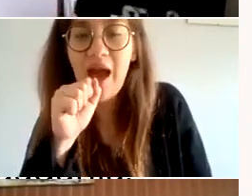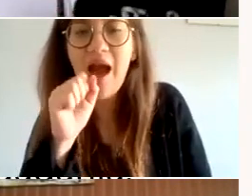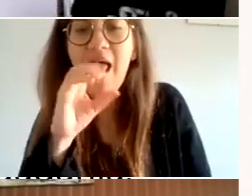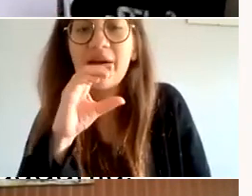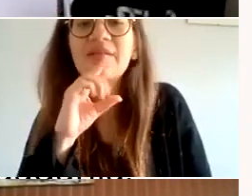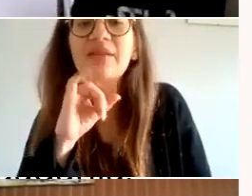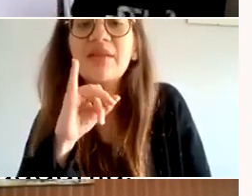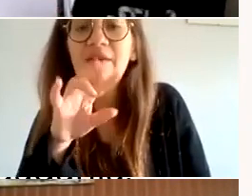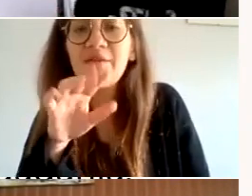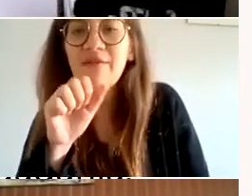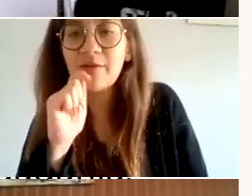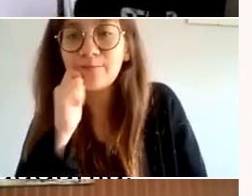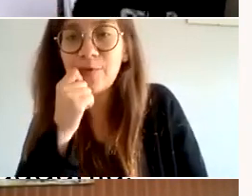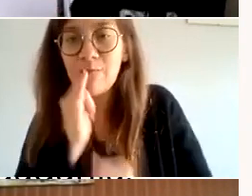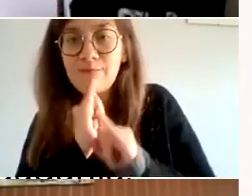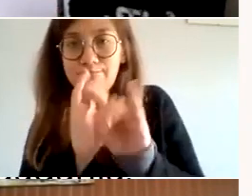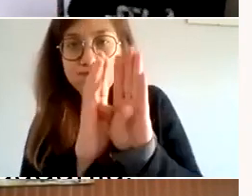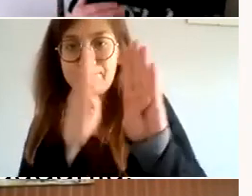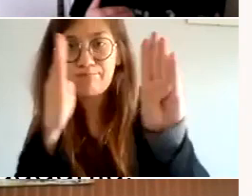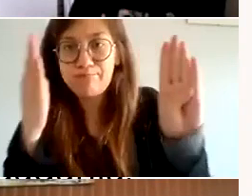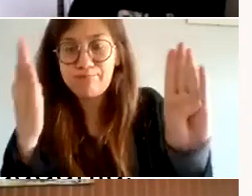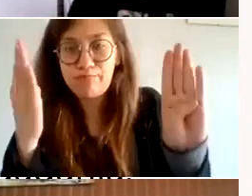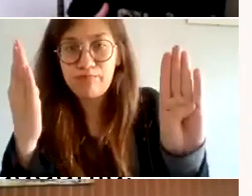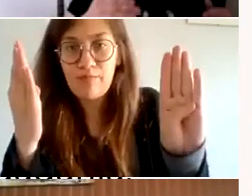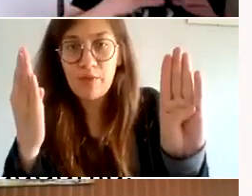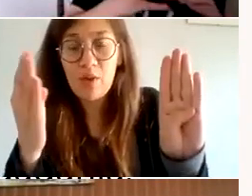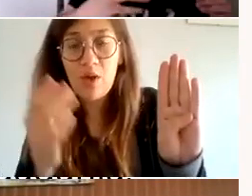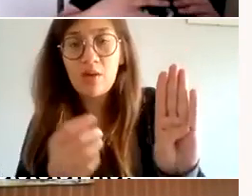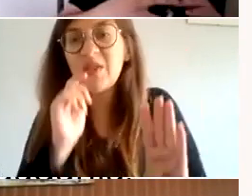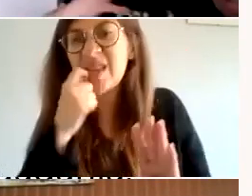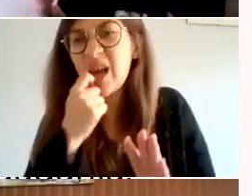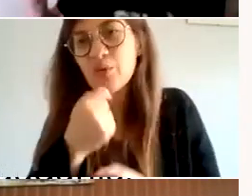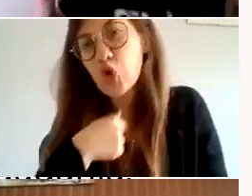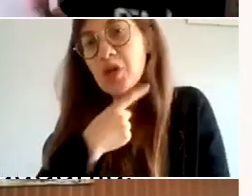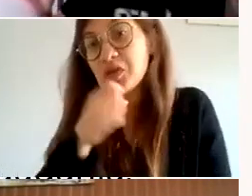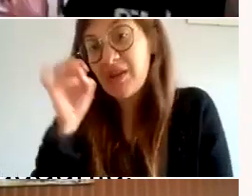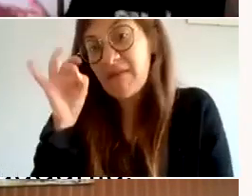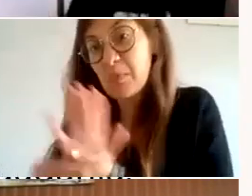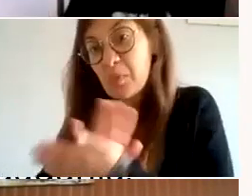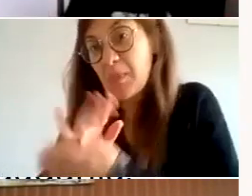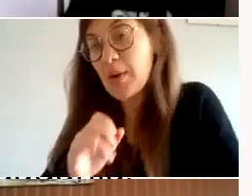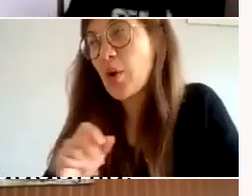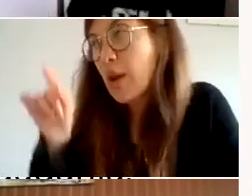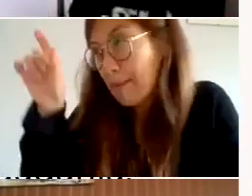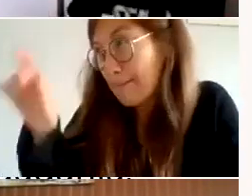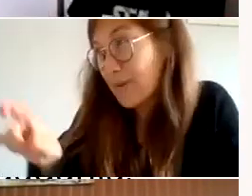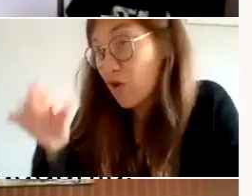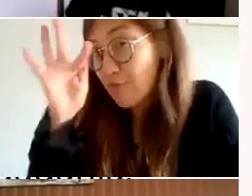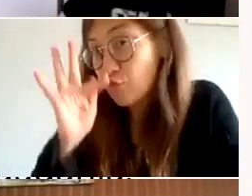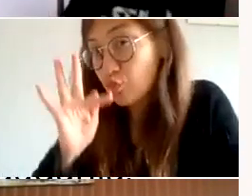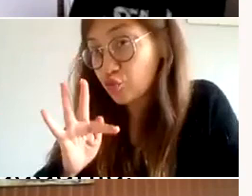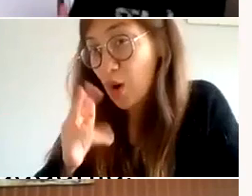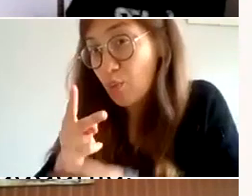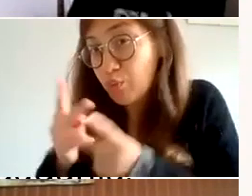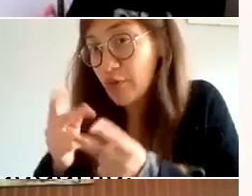sus empleados, a los funcionarios públicos. Y tú puedes ir viendo y puedes hacer una tendencia en el tiempo de cuánto se está gastando en eso. O